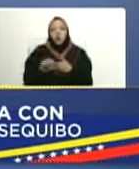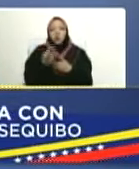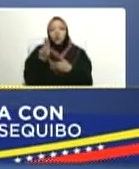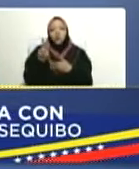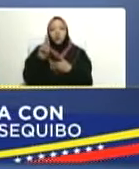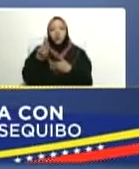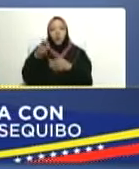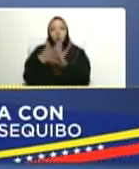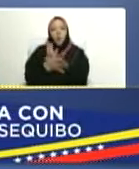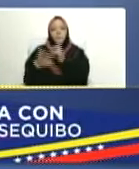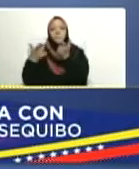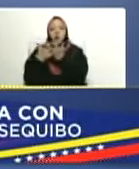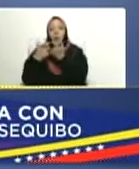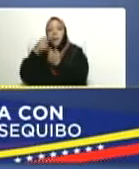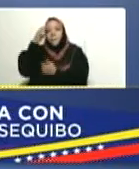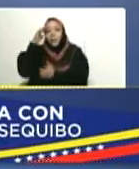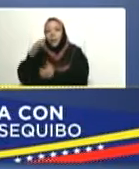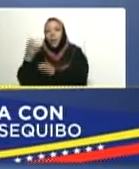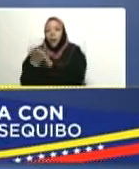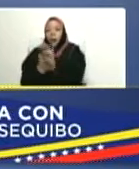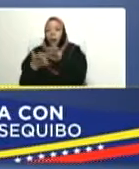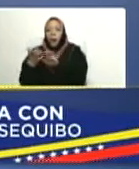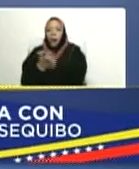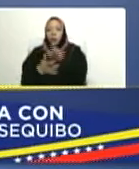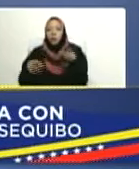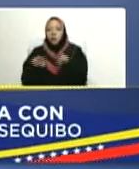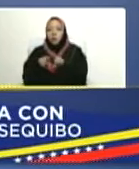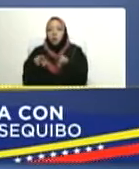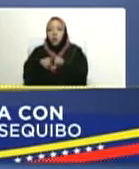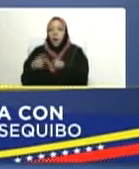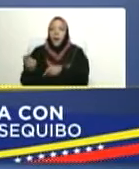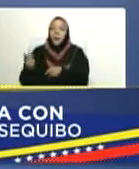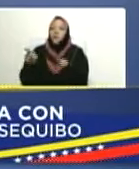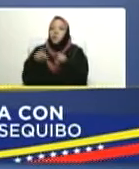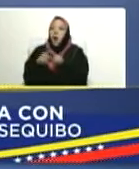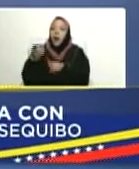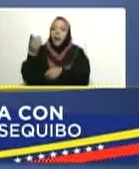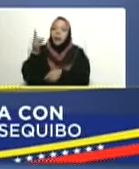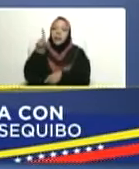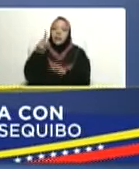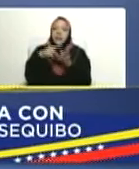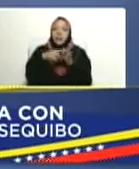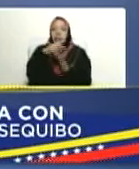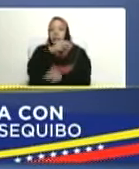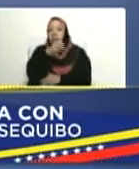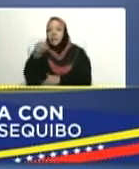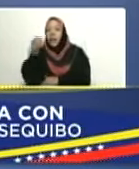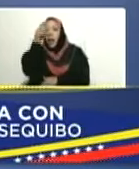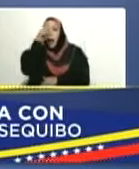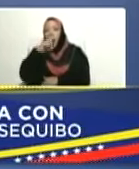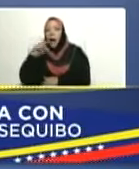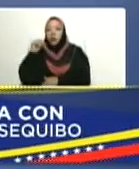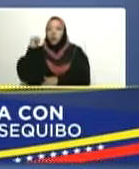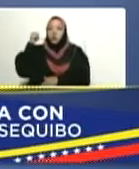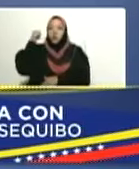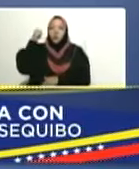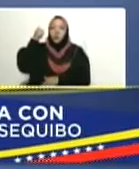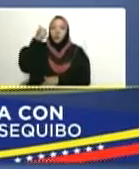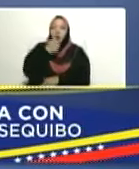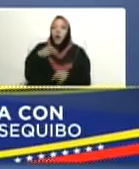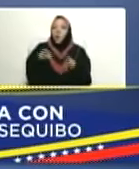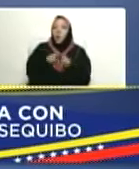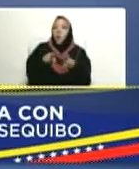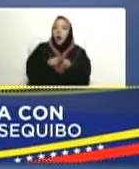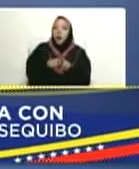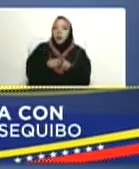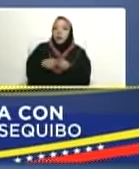zona, igual que hace más de 100 años, que la amenaza venía por esa zona. Y